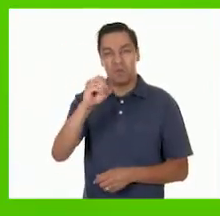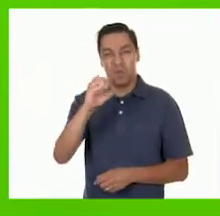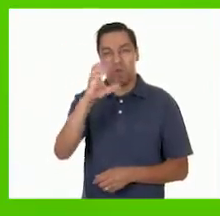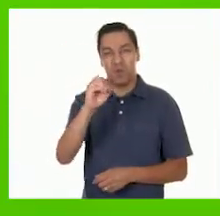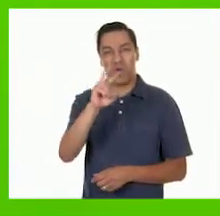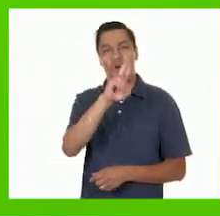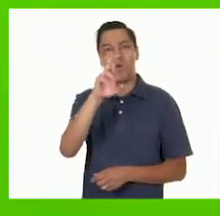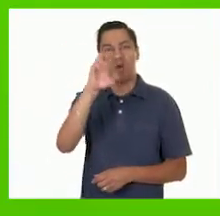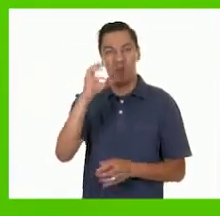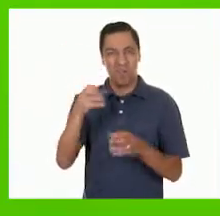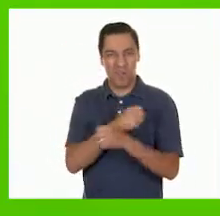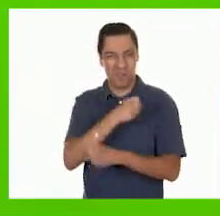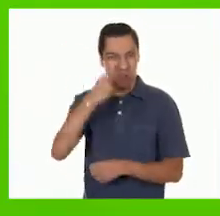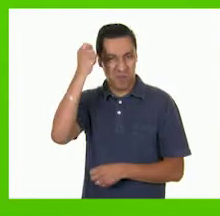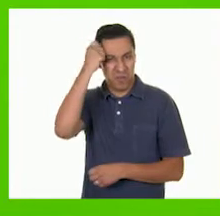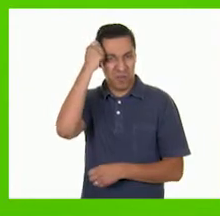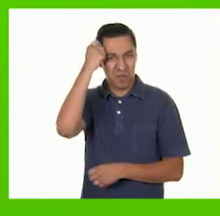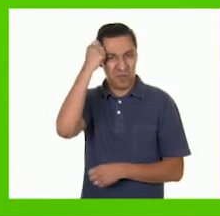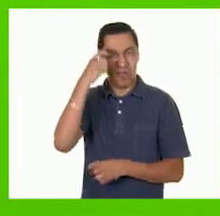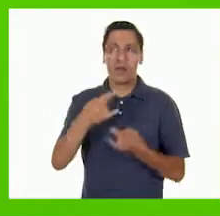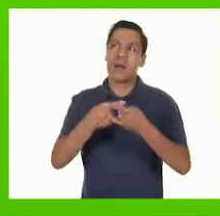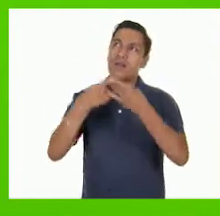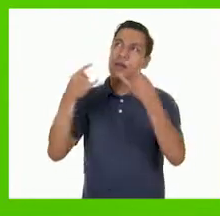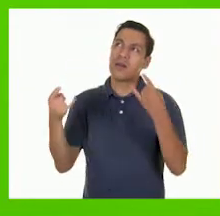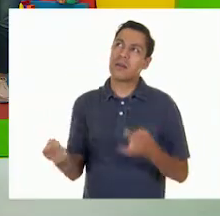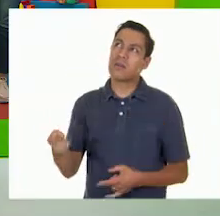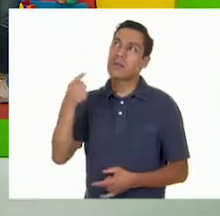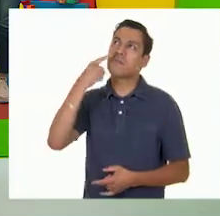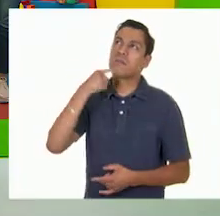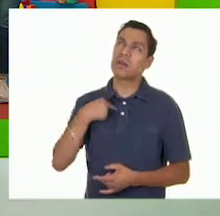interesante déjame recordarla bien